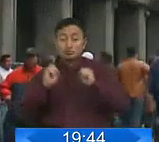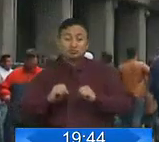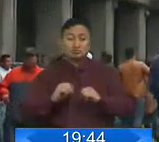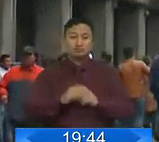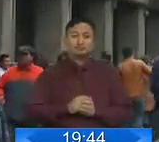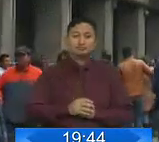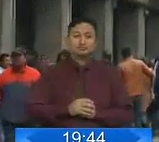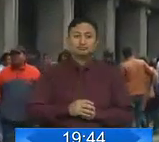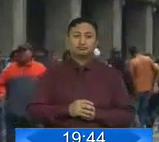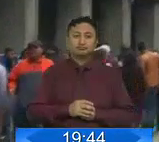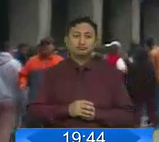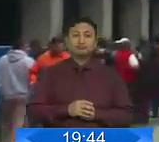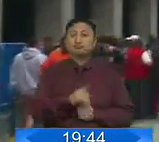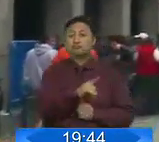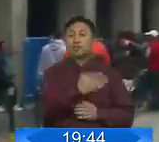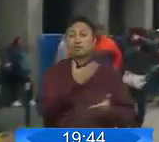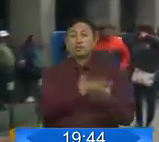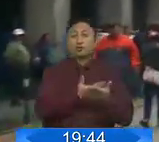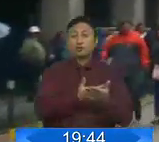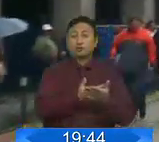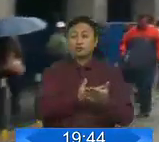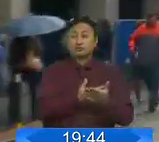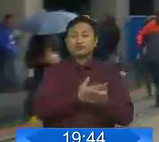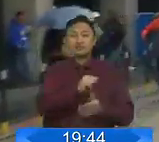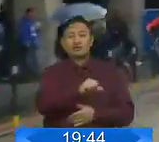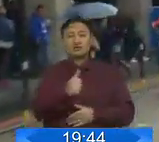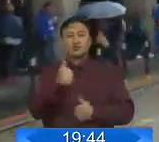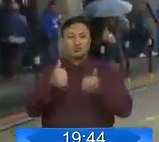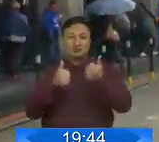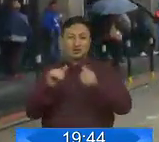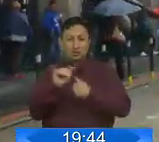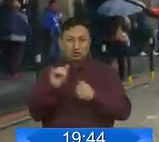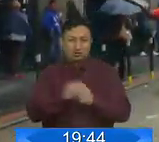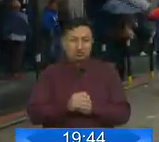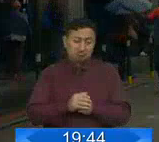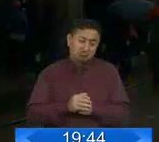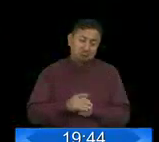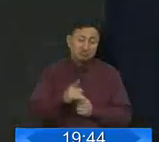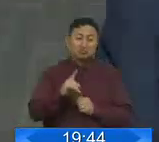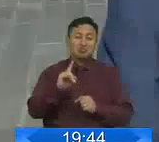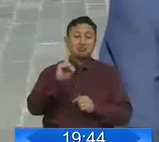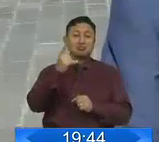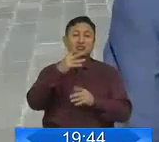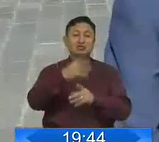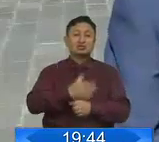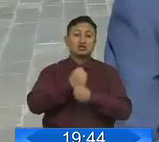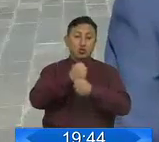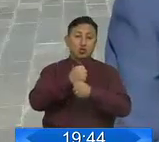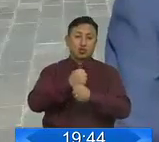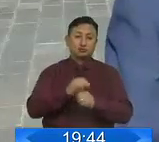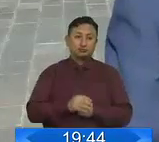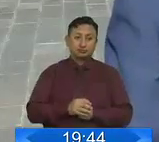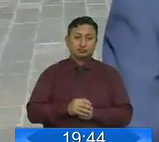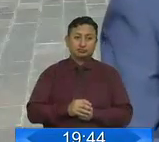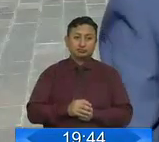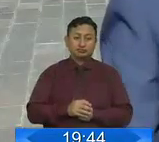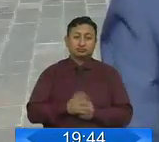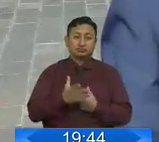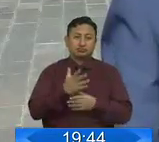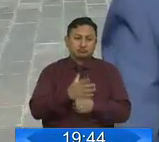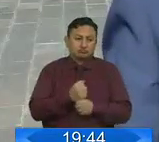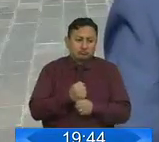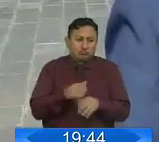no dista de otras propuestas de sus contendores políticos. La seguridad. Que sea una seguridad preventiva. Y cómo a